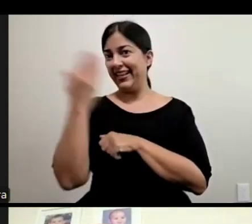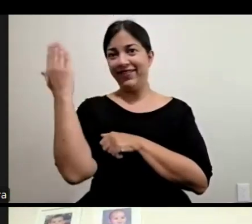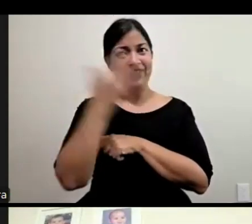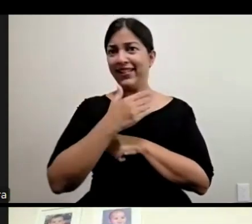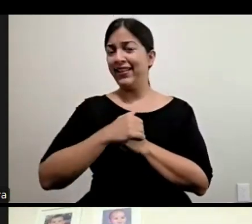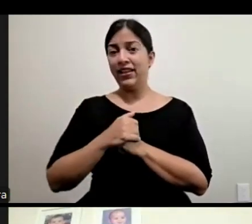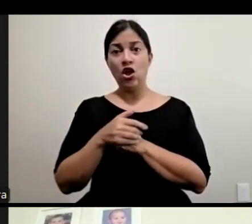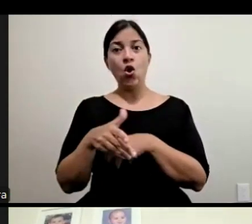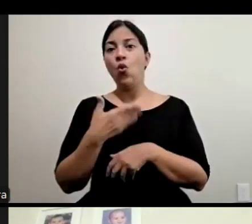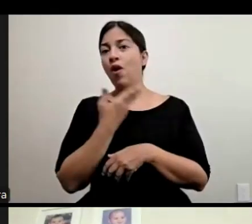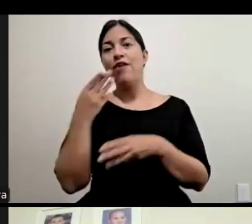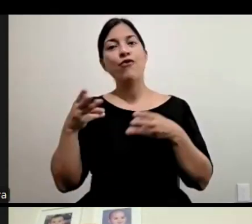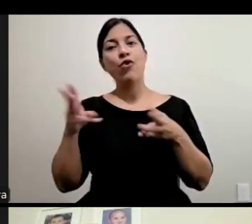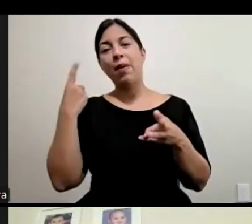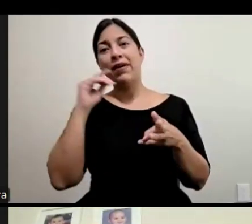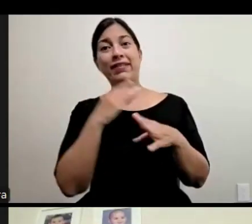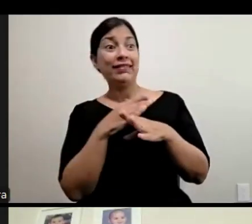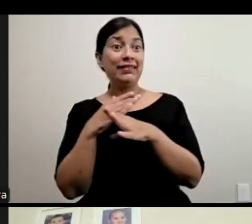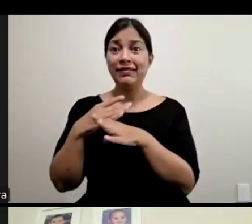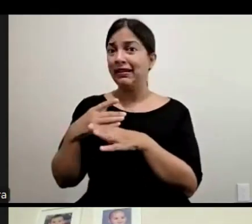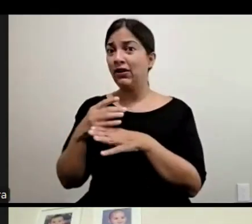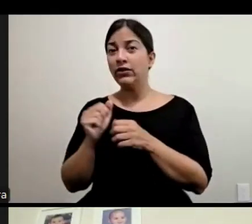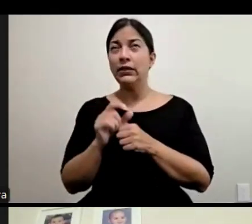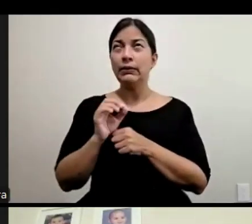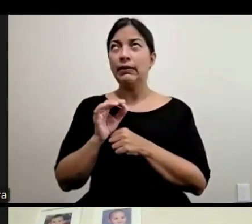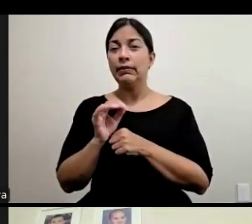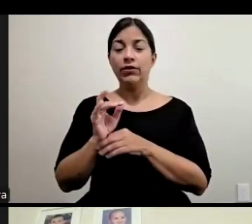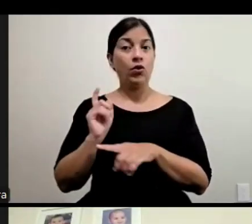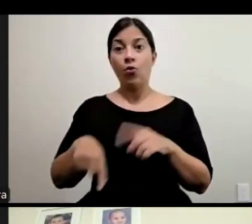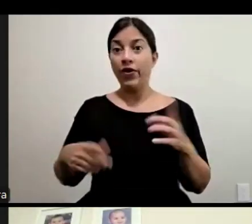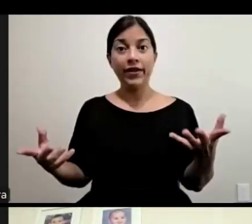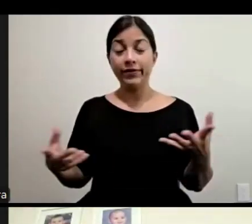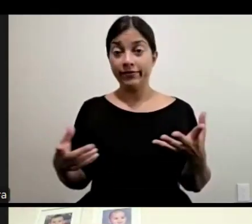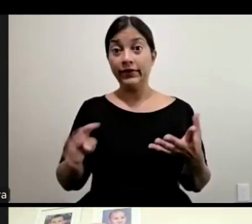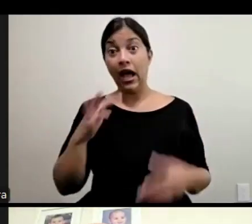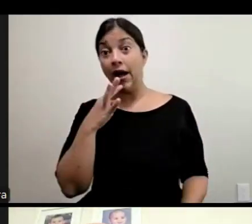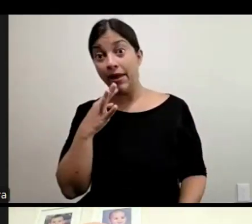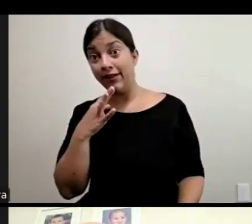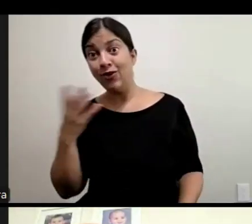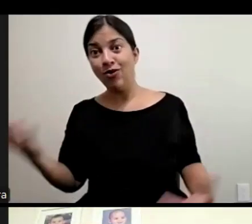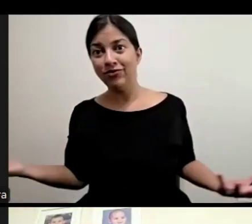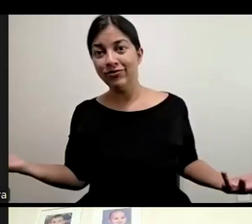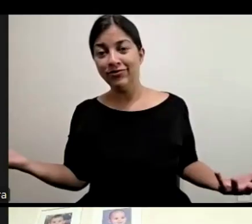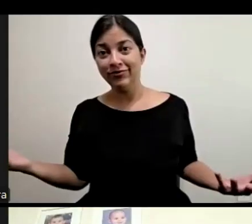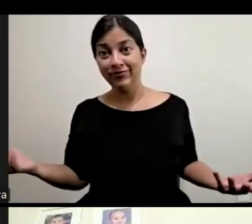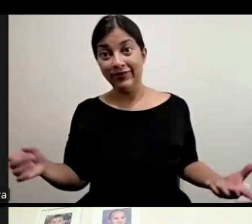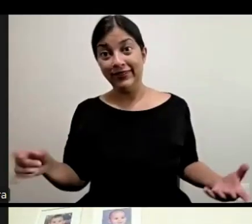tú pudieras ni siquiera llevar el conteo en los labios. Número 1, porque estás hablando, y número 2, porque te van a